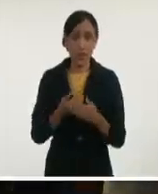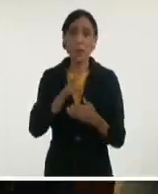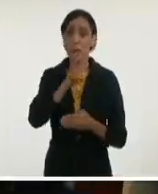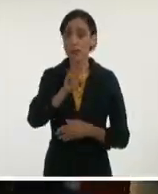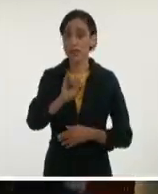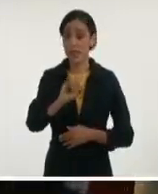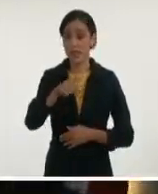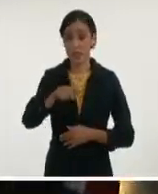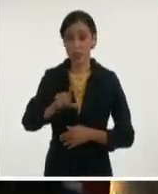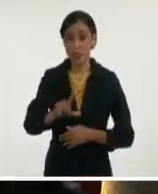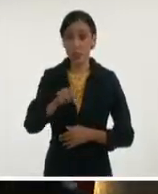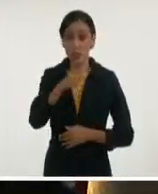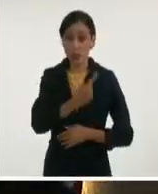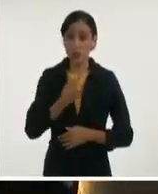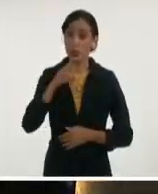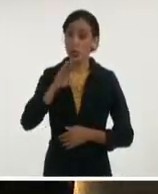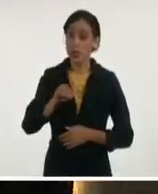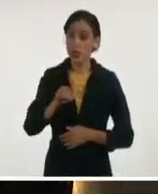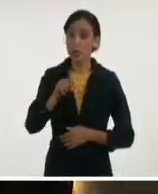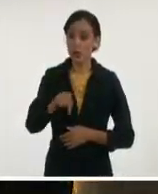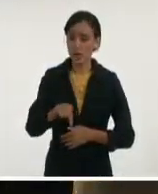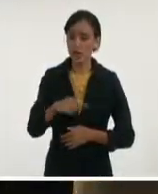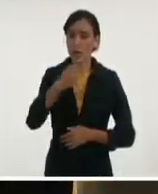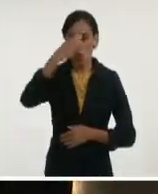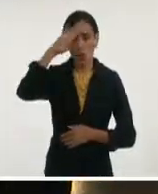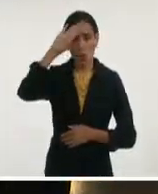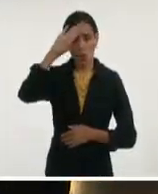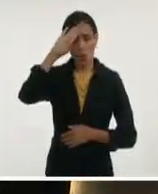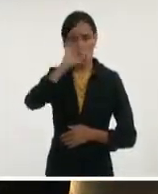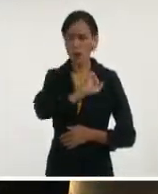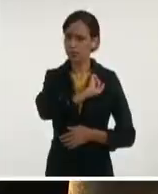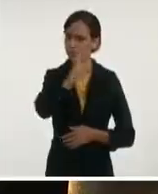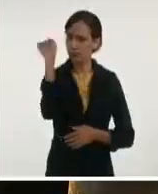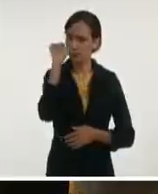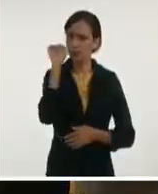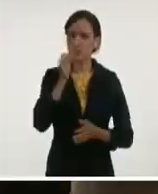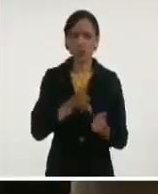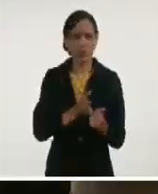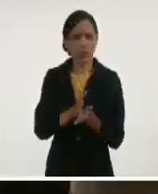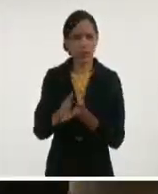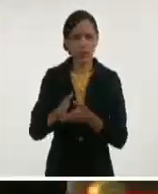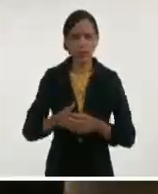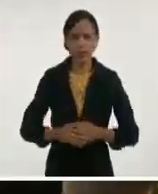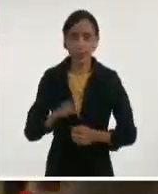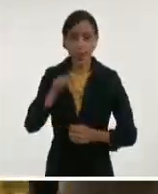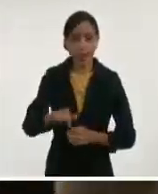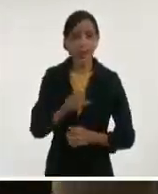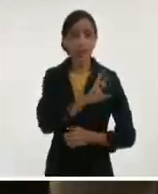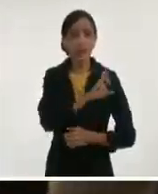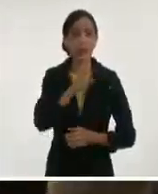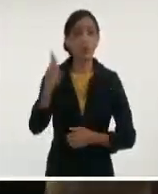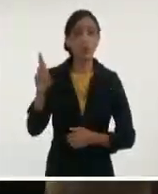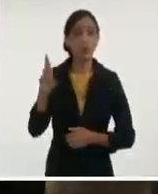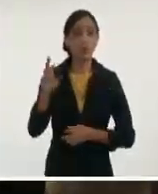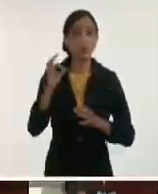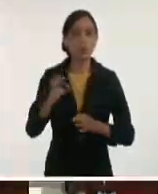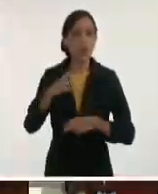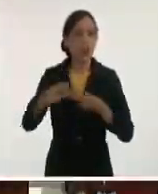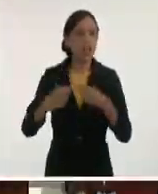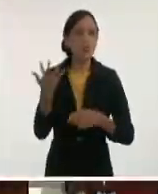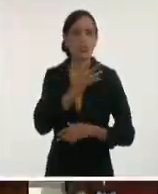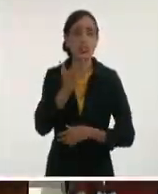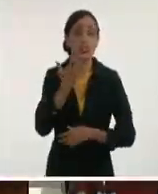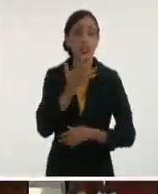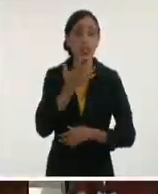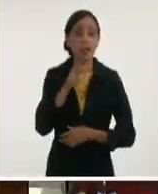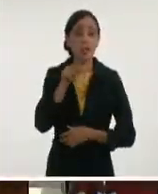le decimos: adelante, cubanos, que Cuba premiará nuestro heroísmo. Esta es una revolución que la hizo Raúl y Fidel con